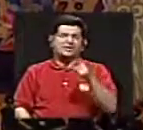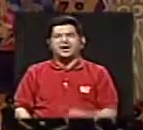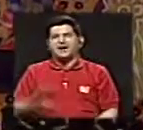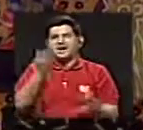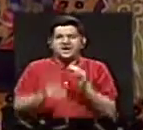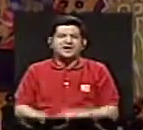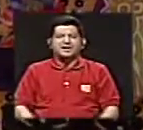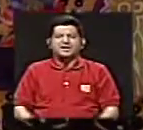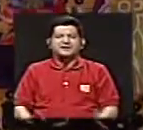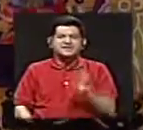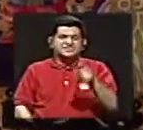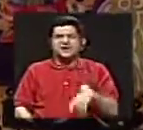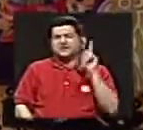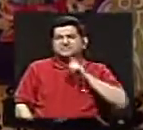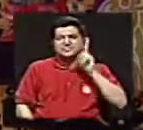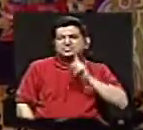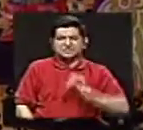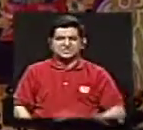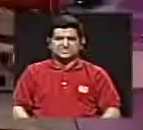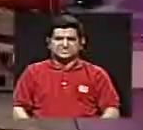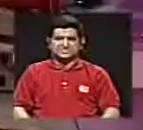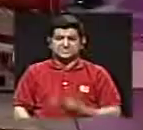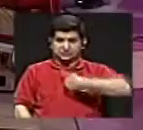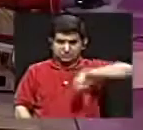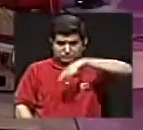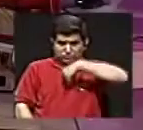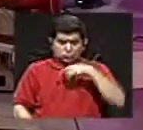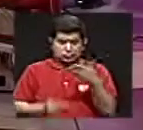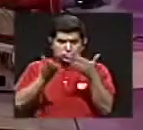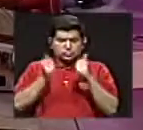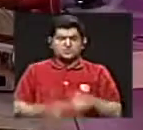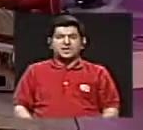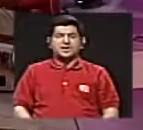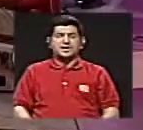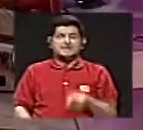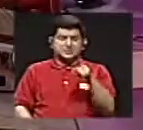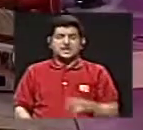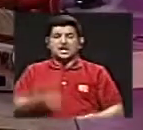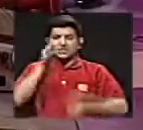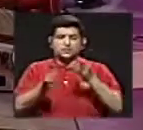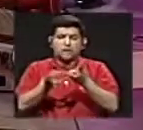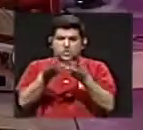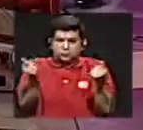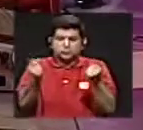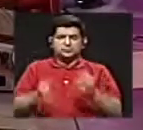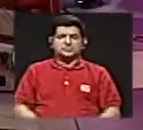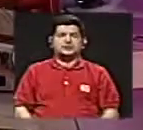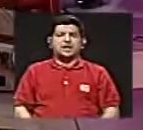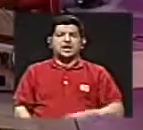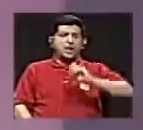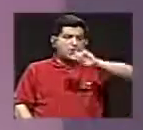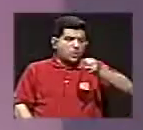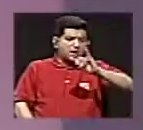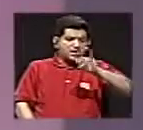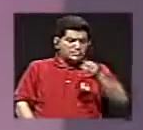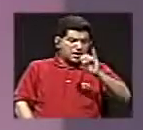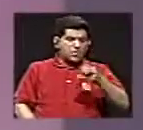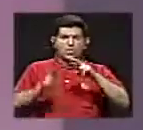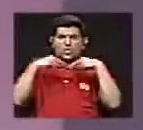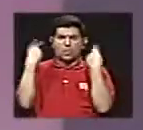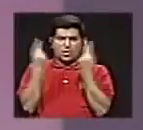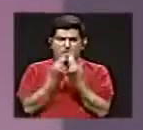Atolillo con el dedo. Exactamente, atolillo con el dedo. Entonces nosotros queremos justas resoluciones y por eso jueves a jueves nos reunimos